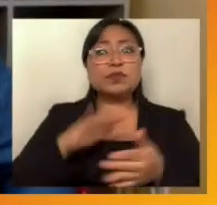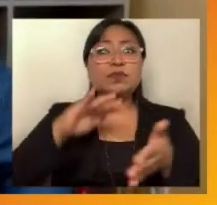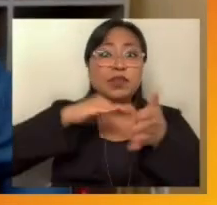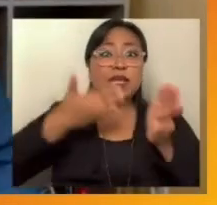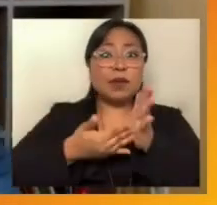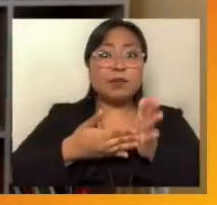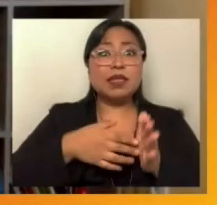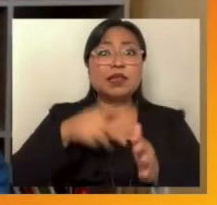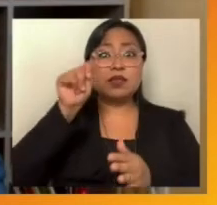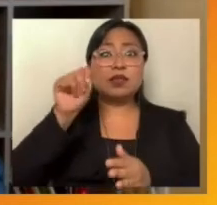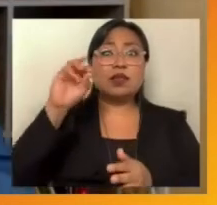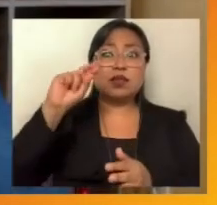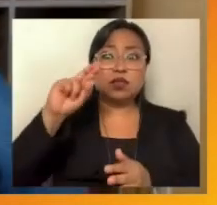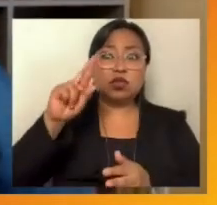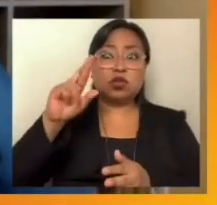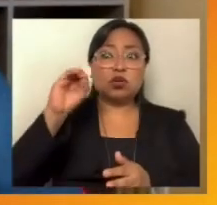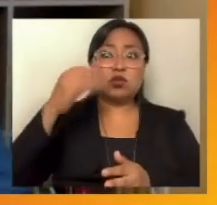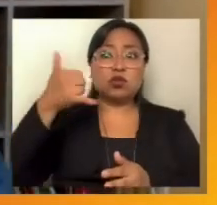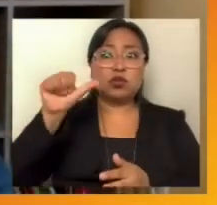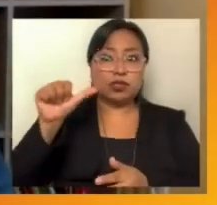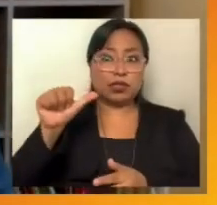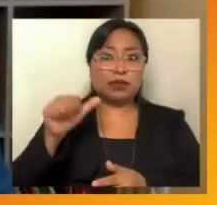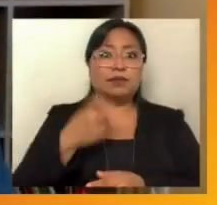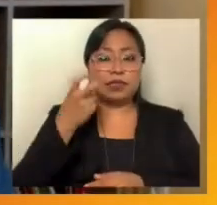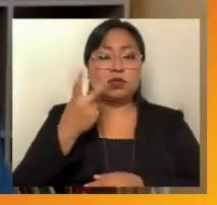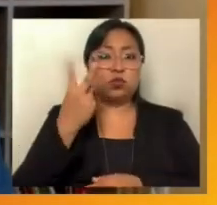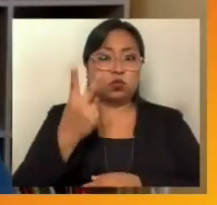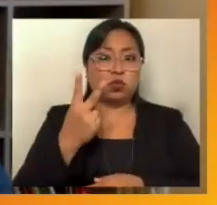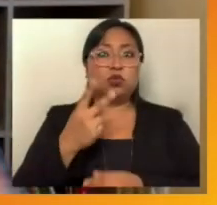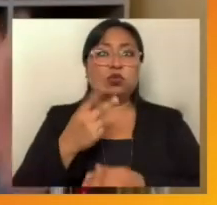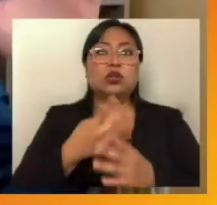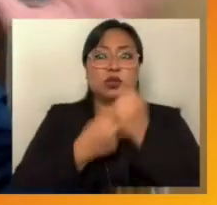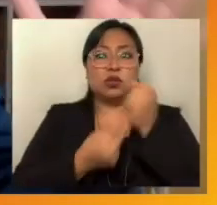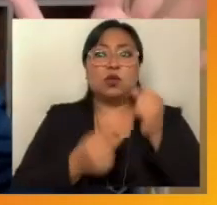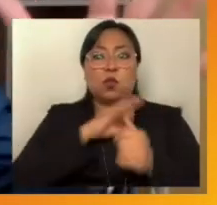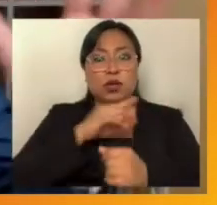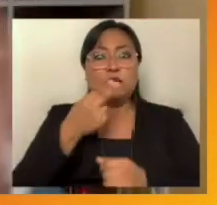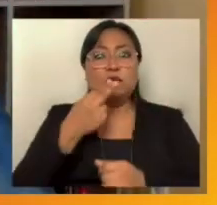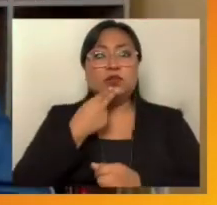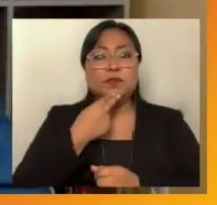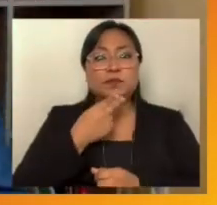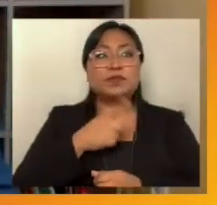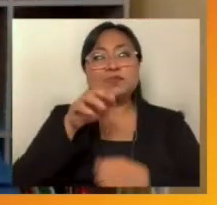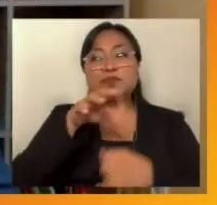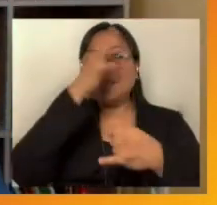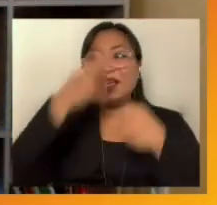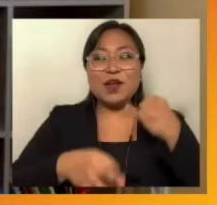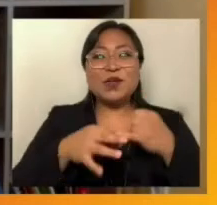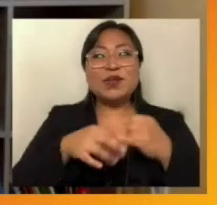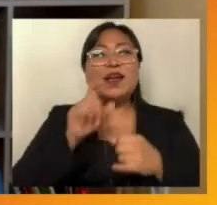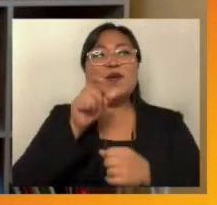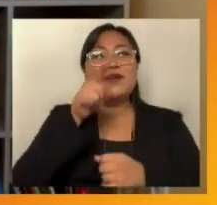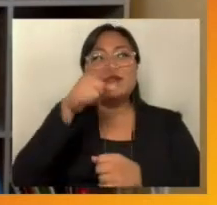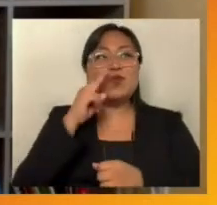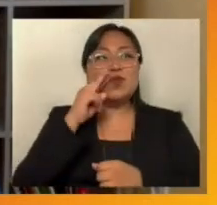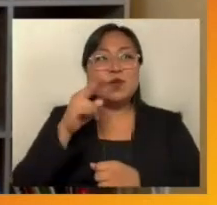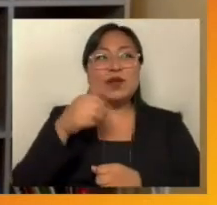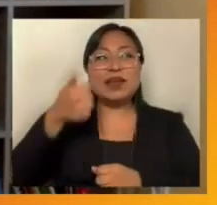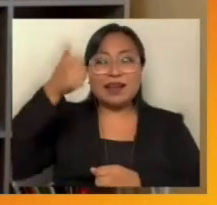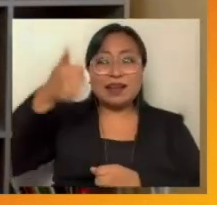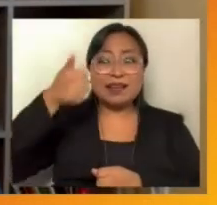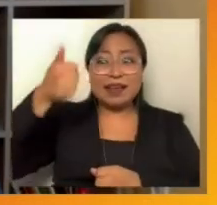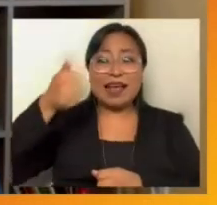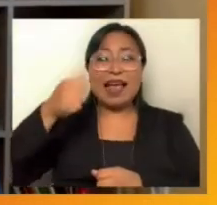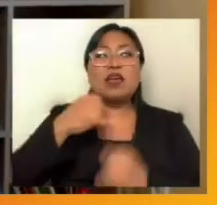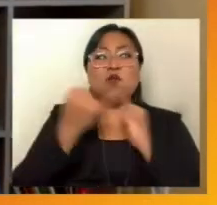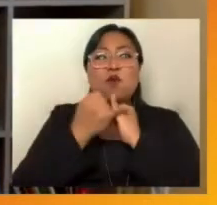metodología Troya. Y por último, hemos visto que los likes y los followers no te van a dar, y los